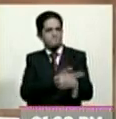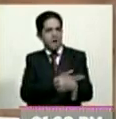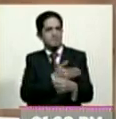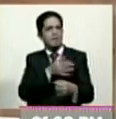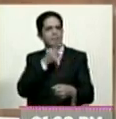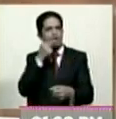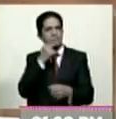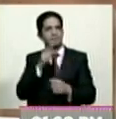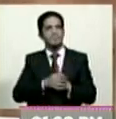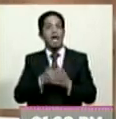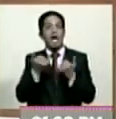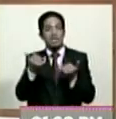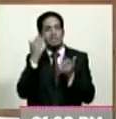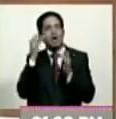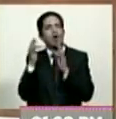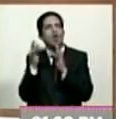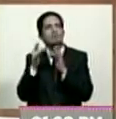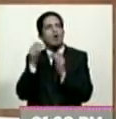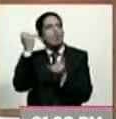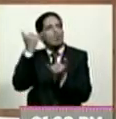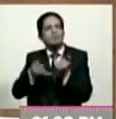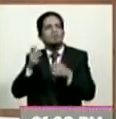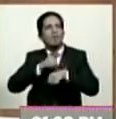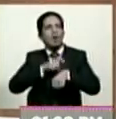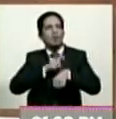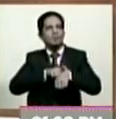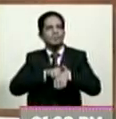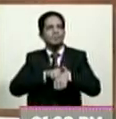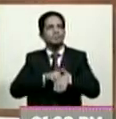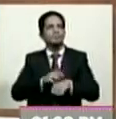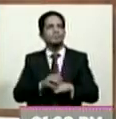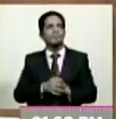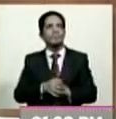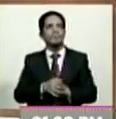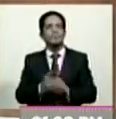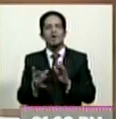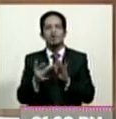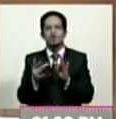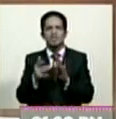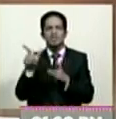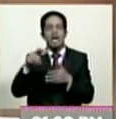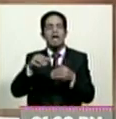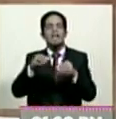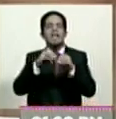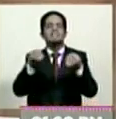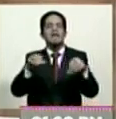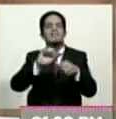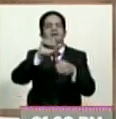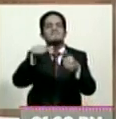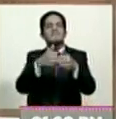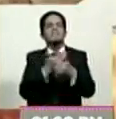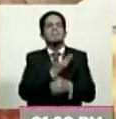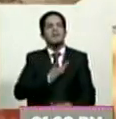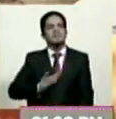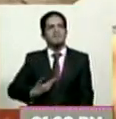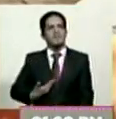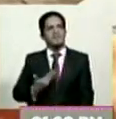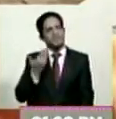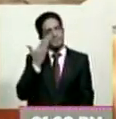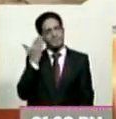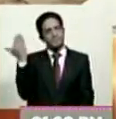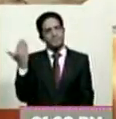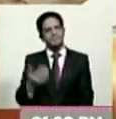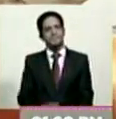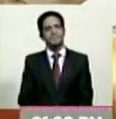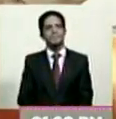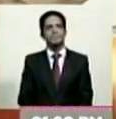Venezuela. A esta hora se genera información de último minuto. Nos vamos exactamente a la Avenida Urdaneta, la sede de la Vicepresidencia Ejecutiva de la República. Marbeli Fernández nos cuenta todos los